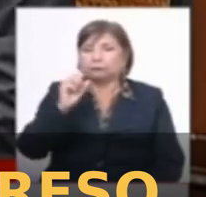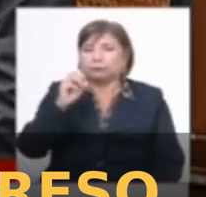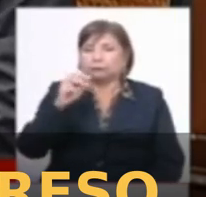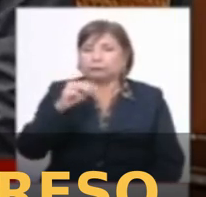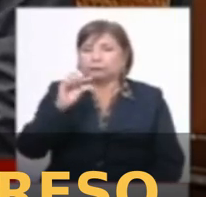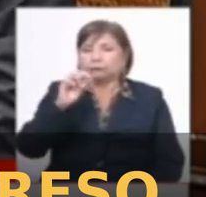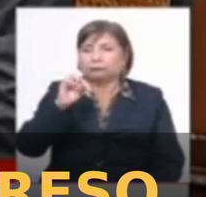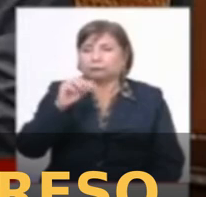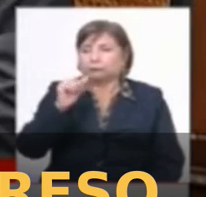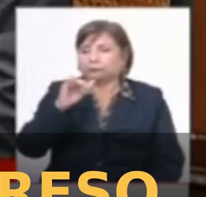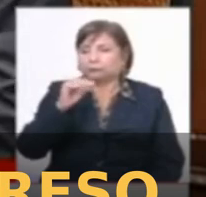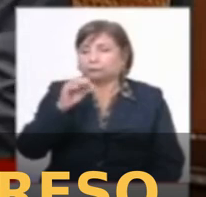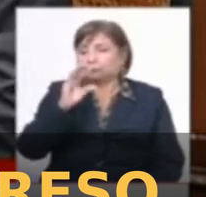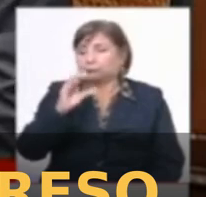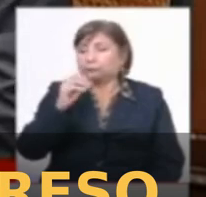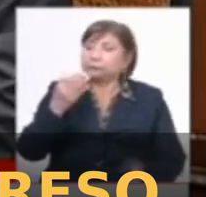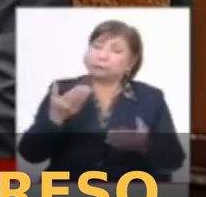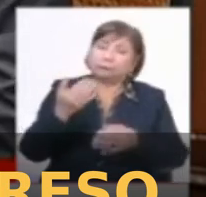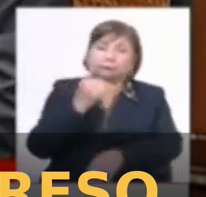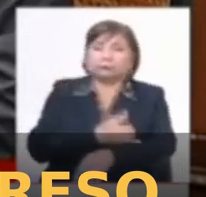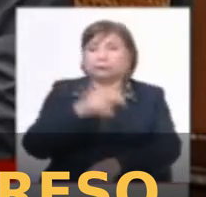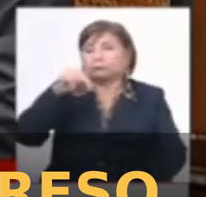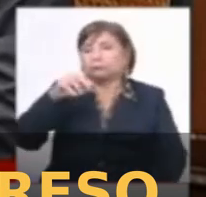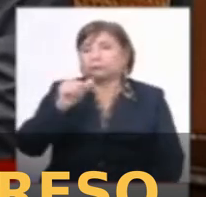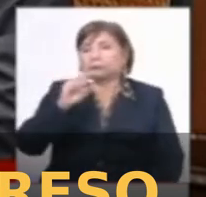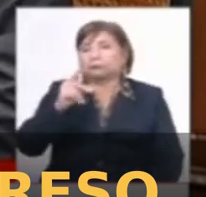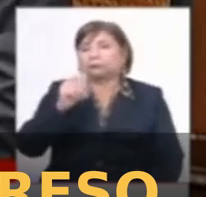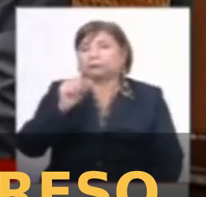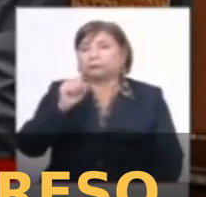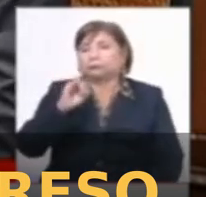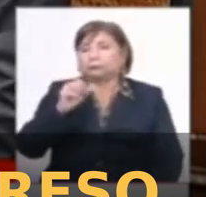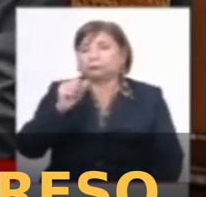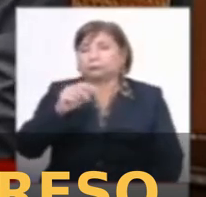c.nakazaki.ser@gmail.com o también puede ser el institucional